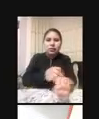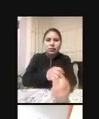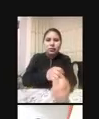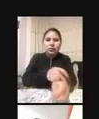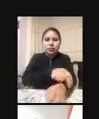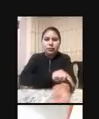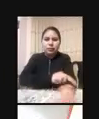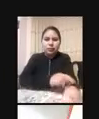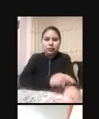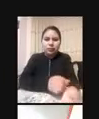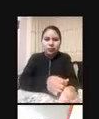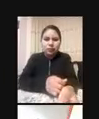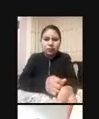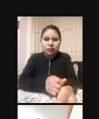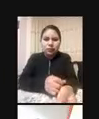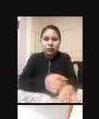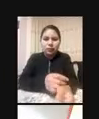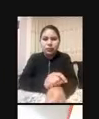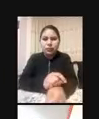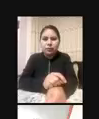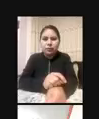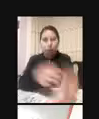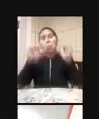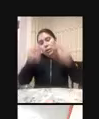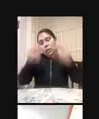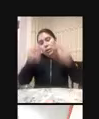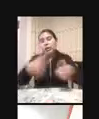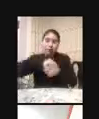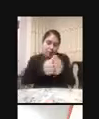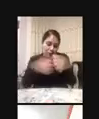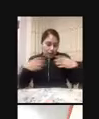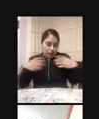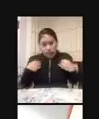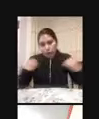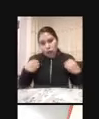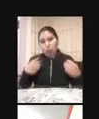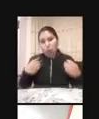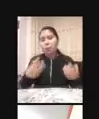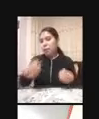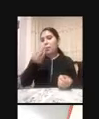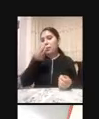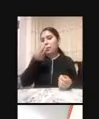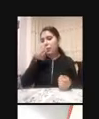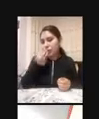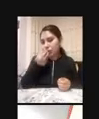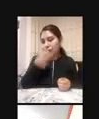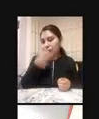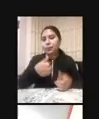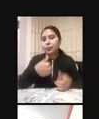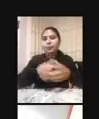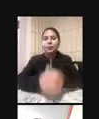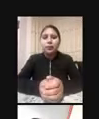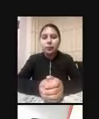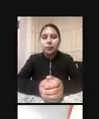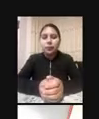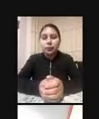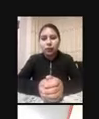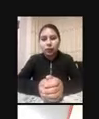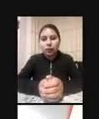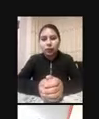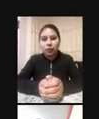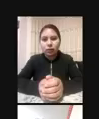funciones ejecutivas? El vestirse, el comer, atarse los cordoncitos de los zapatos, que es lo último, es bien moroso para